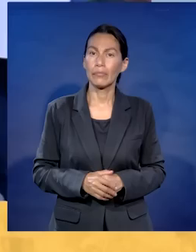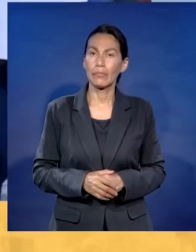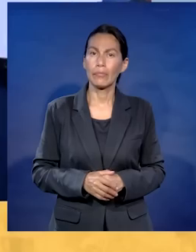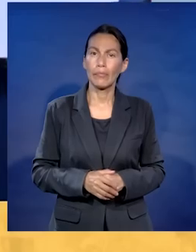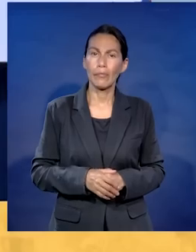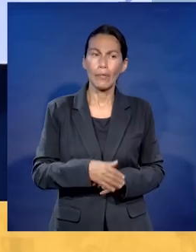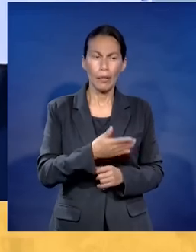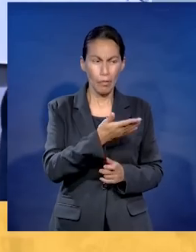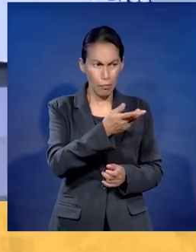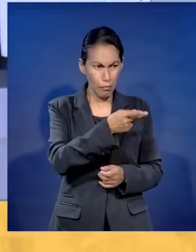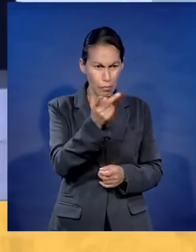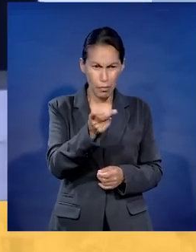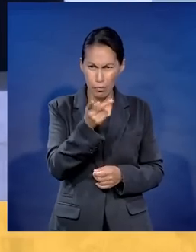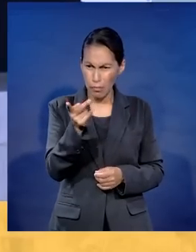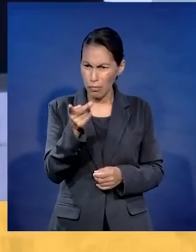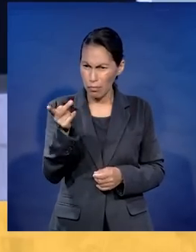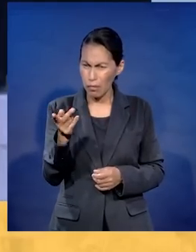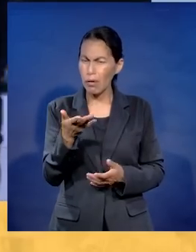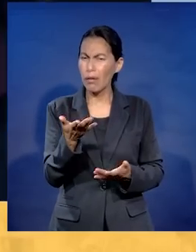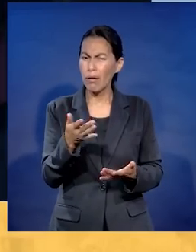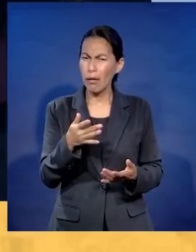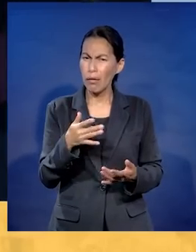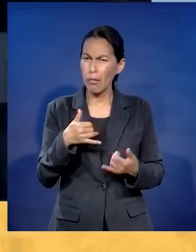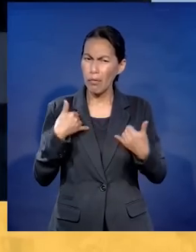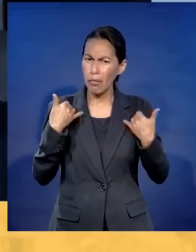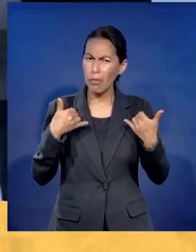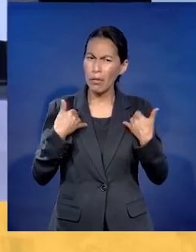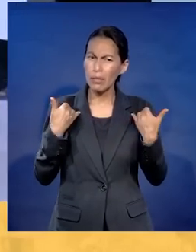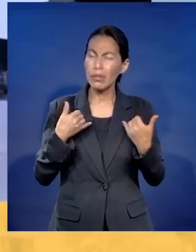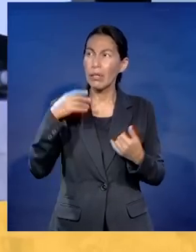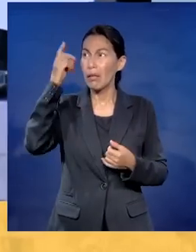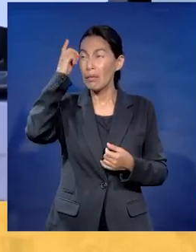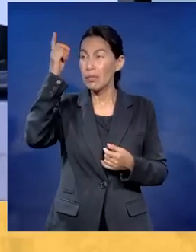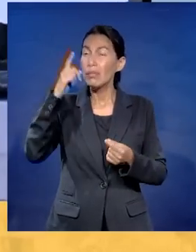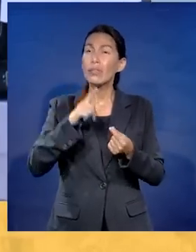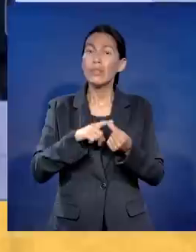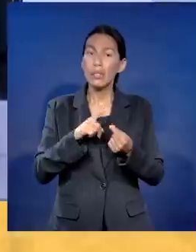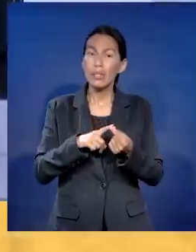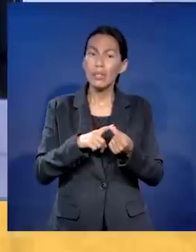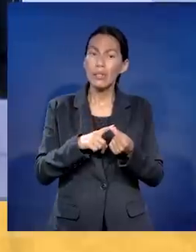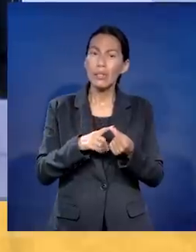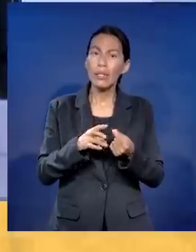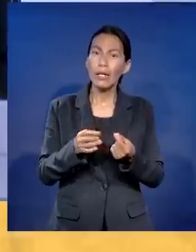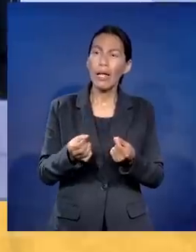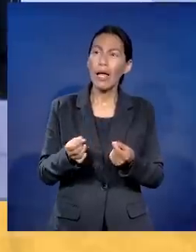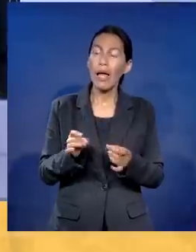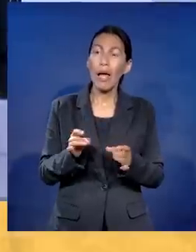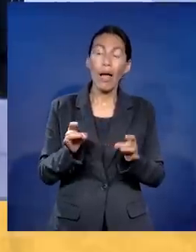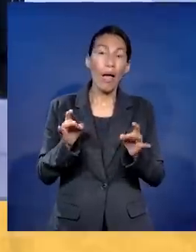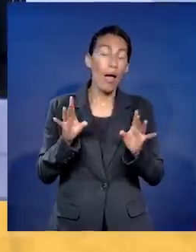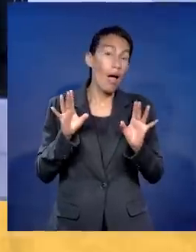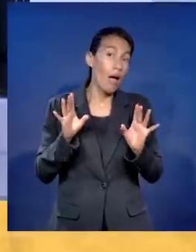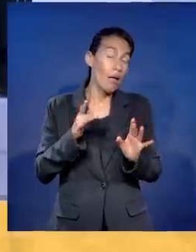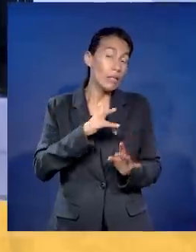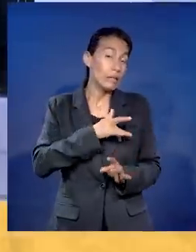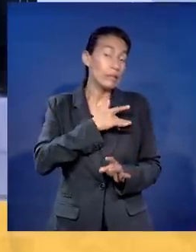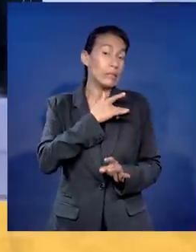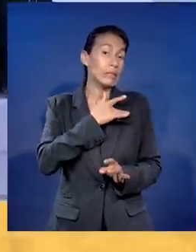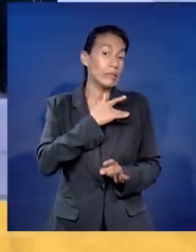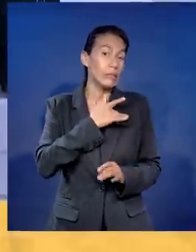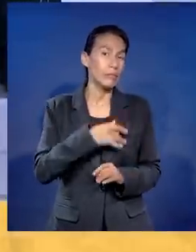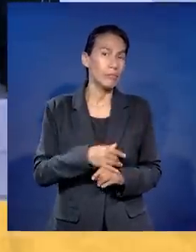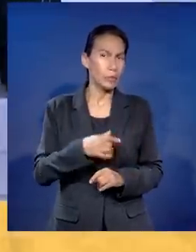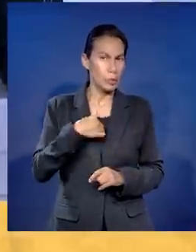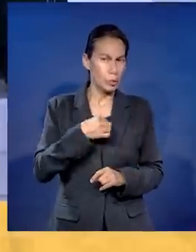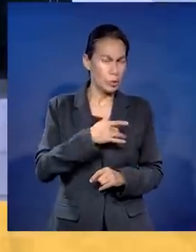sentimientos Usted pregunte a las a los jóvenes de hoy salga a las calles y pregunte yo lo hice Quién es Dios para ti es algo que puedo